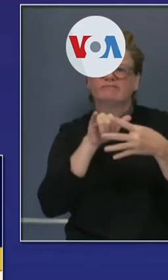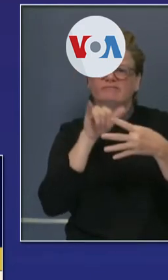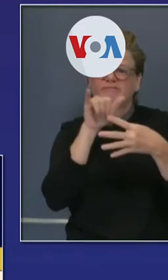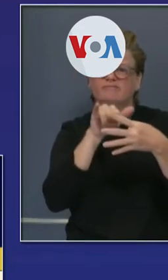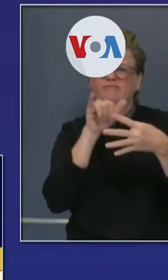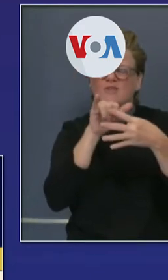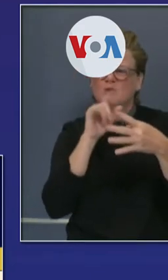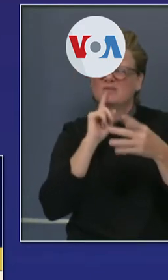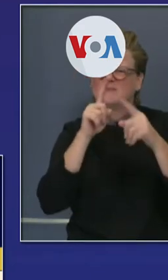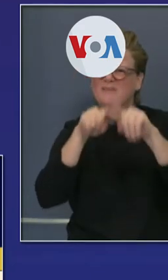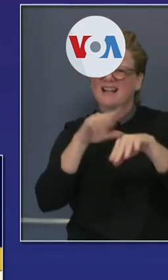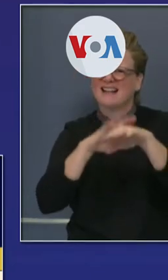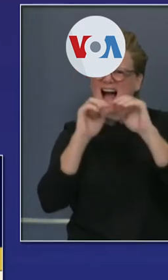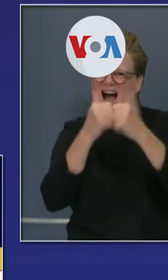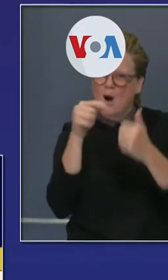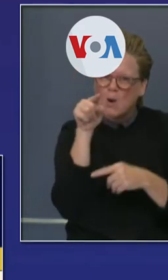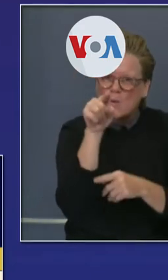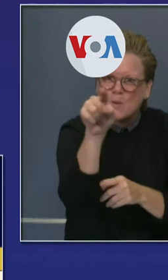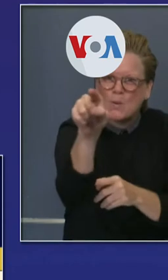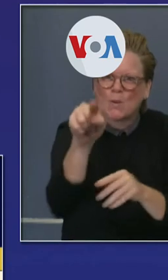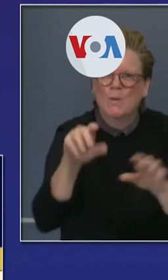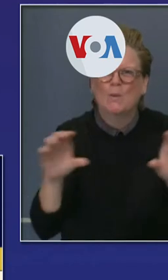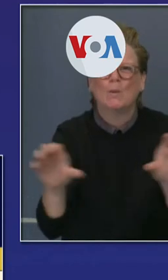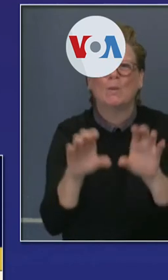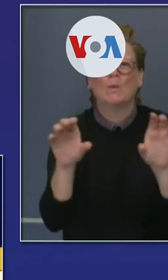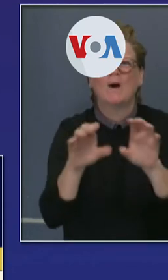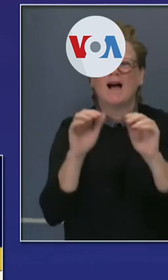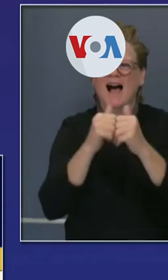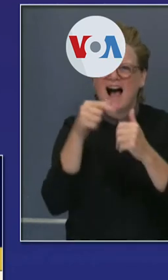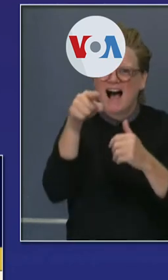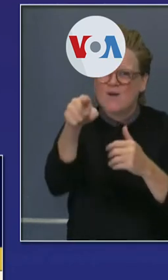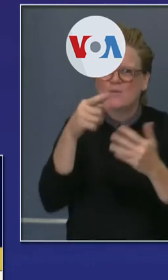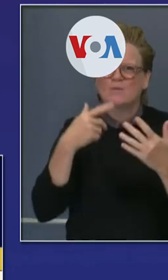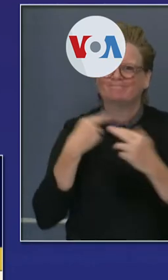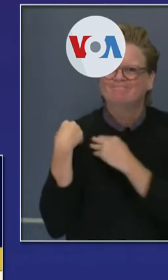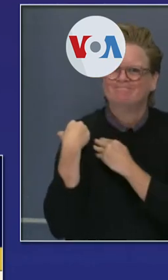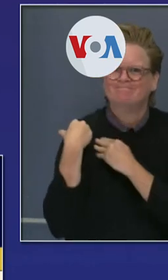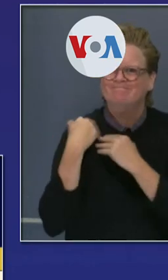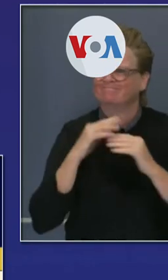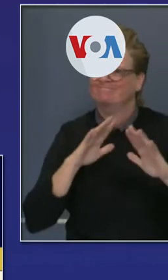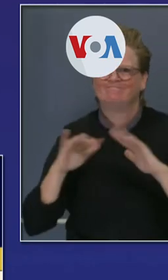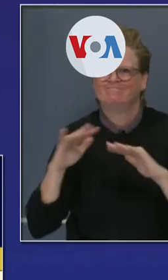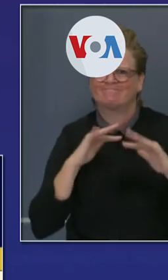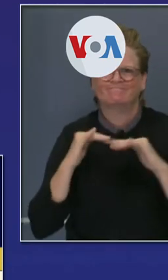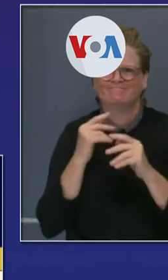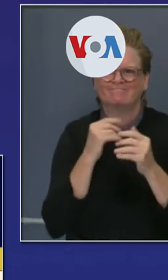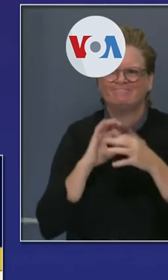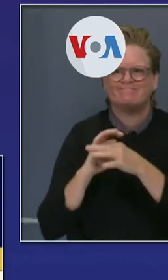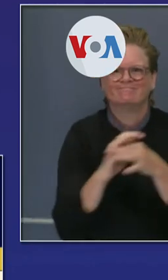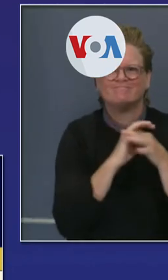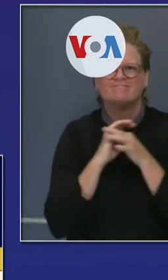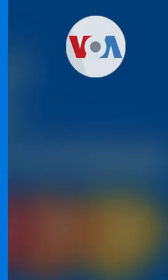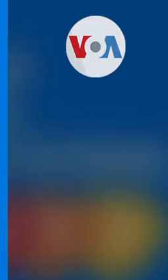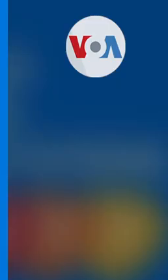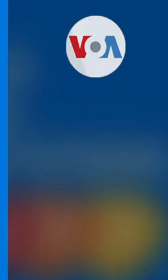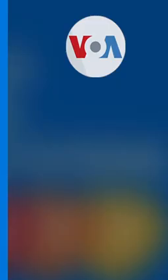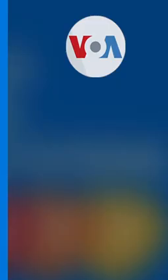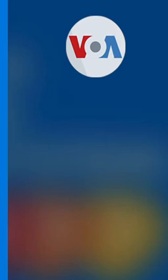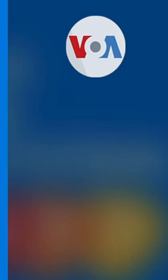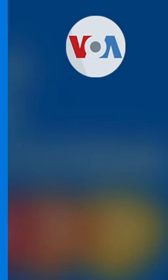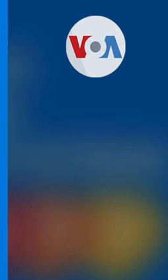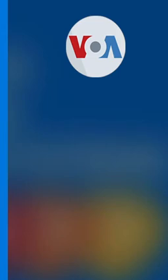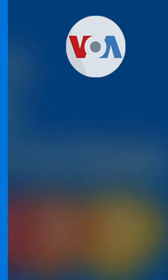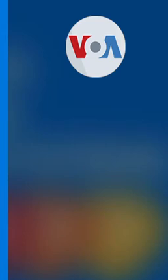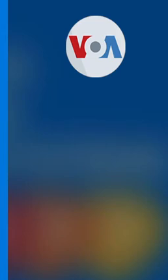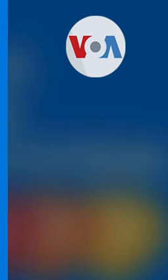específico eso nos hará sentir seguros de que la transmisión en ese condado es apropiada para pasar a un nivel menos restrictivo cada